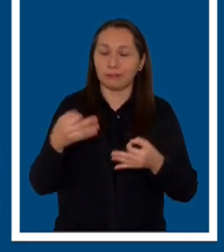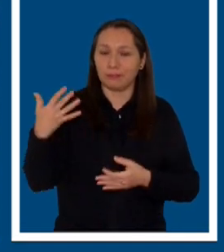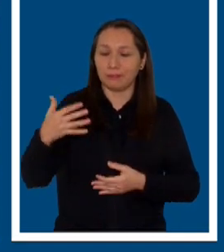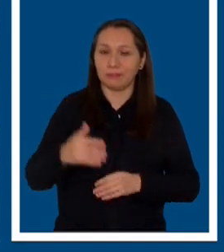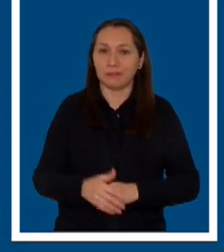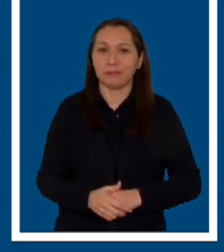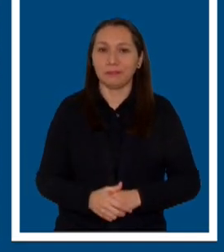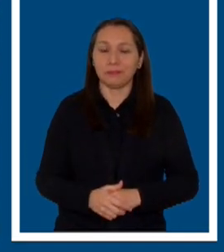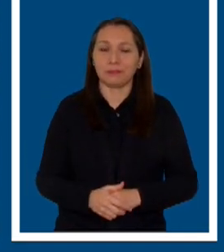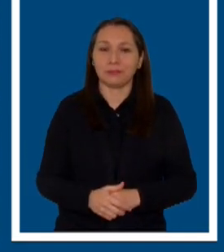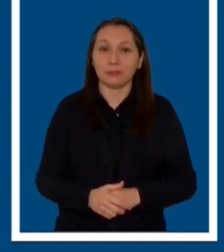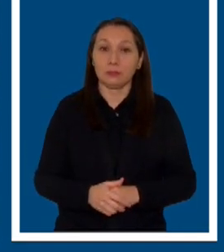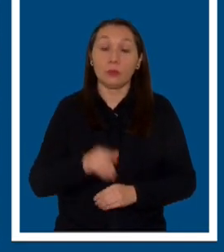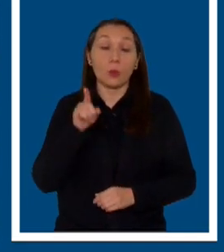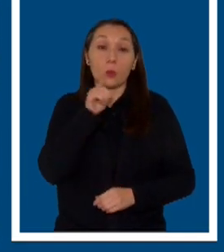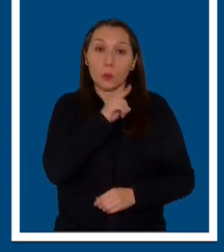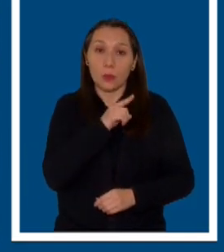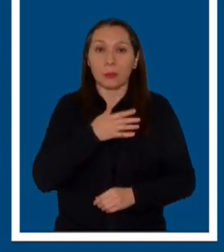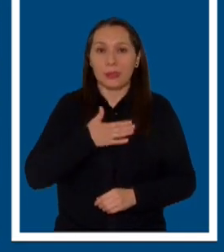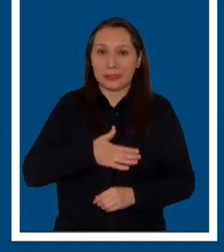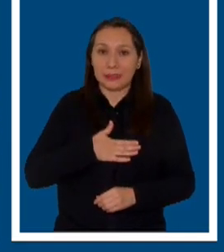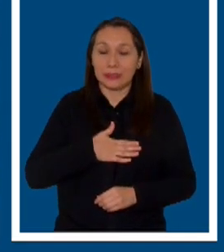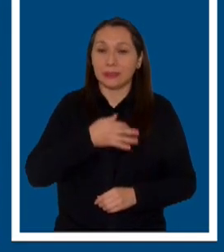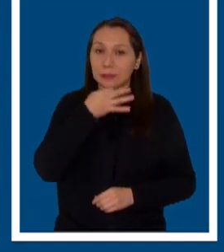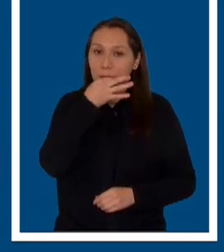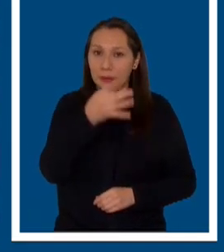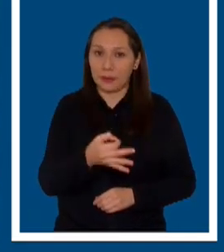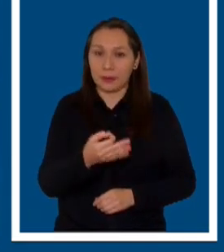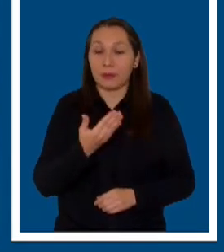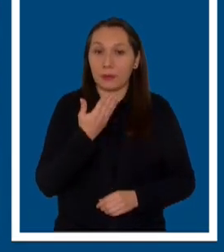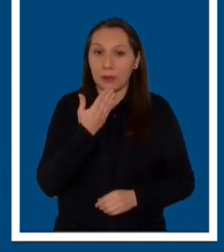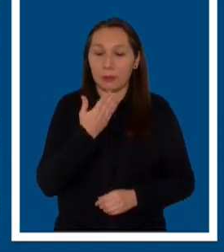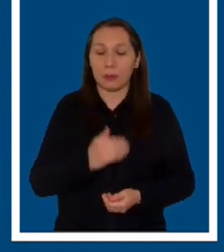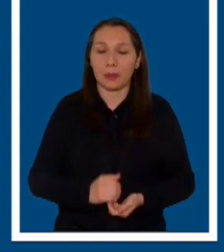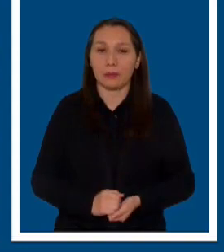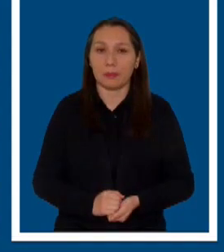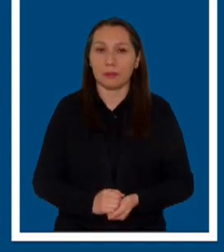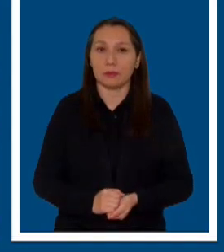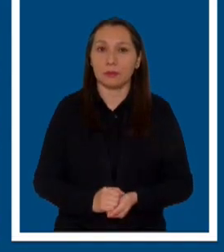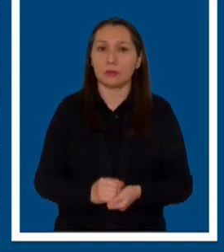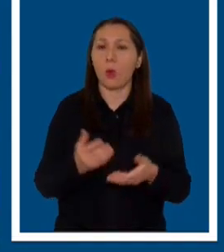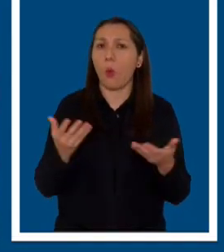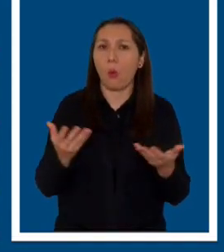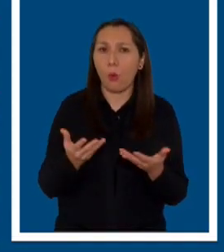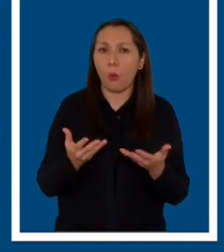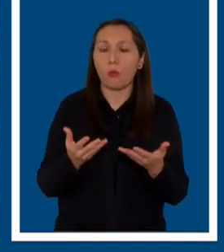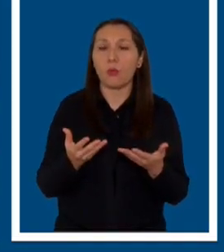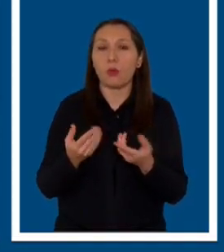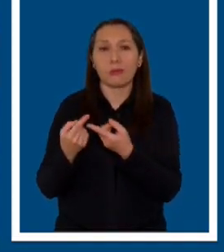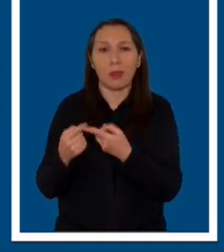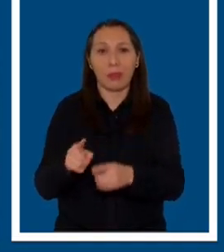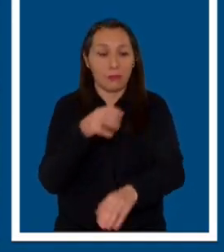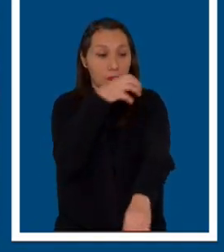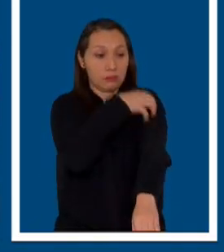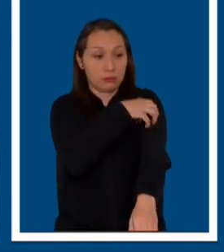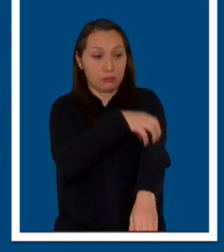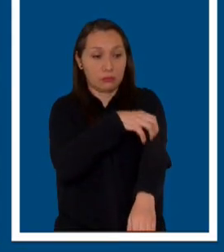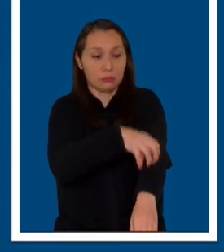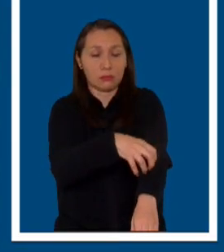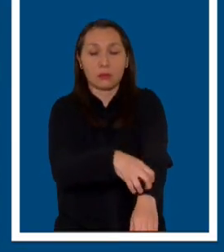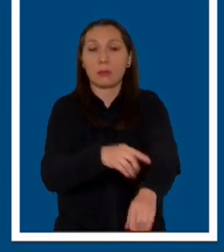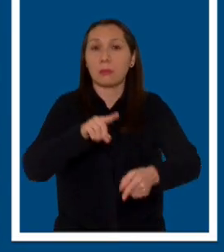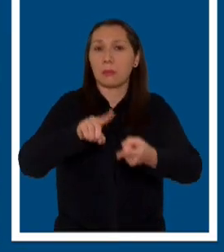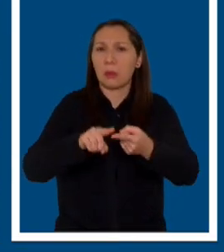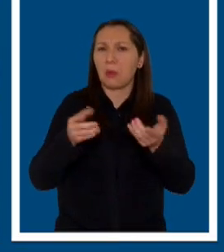valiosa por último quisiera mencionar también como el resto de nuestras regiones van a